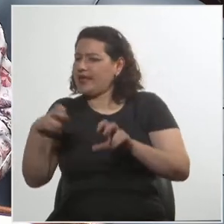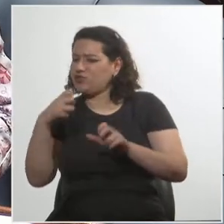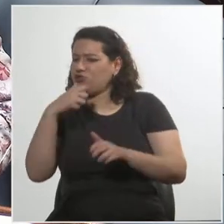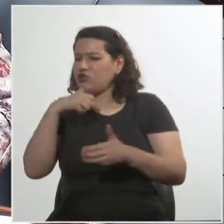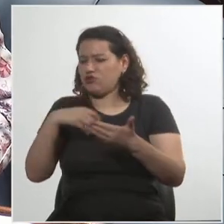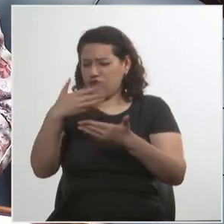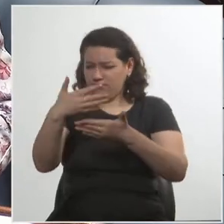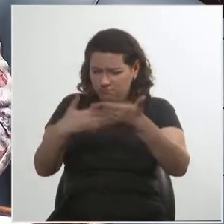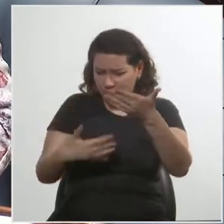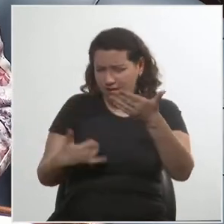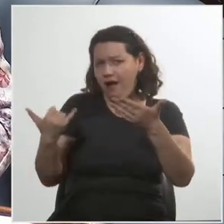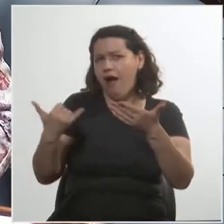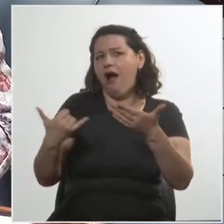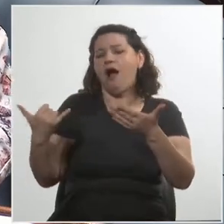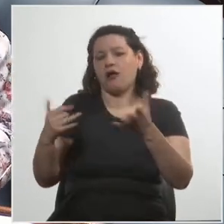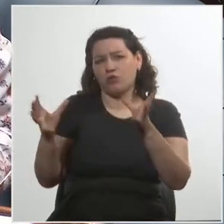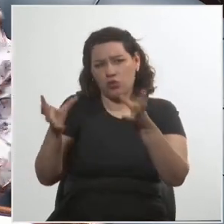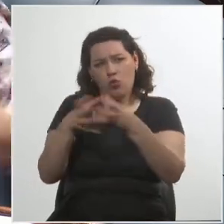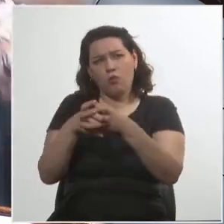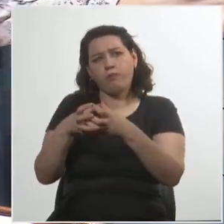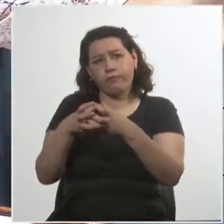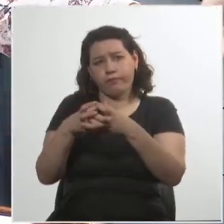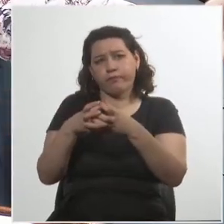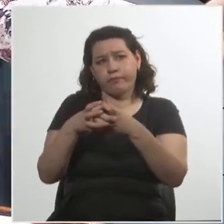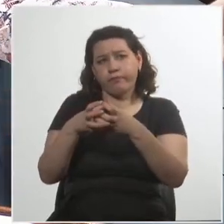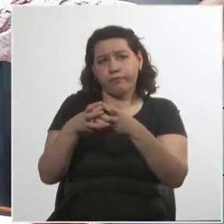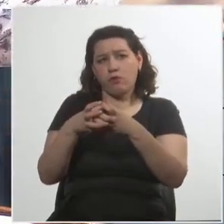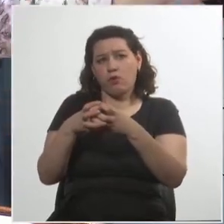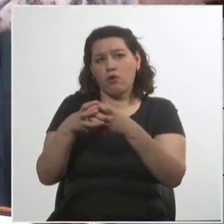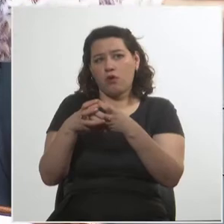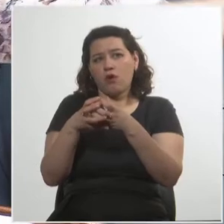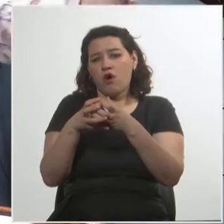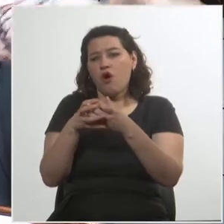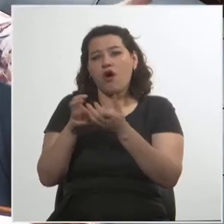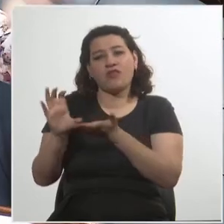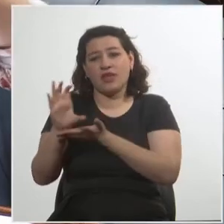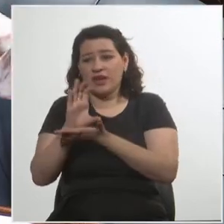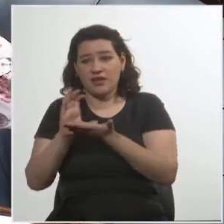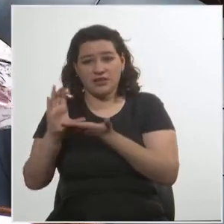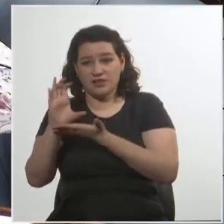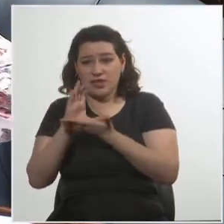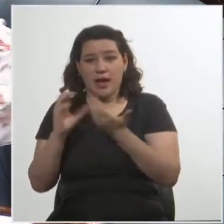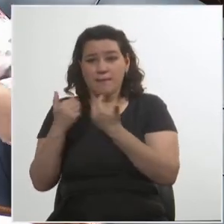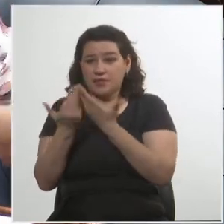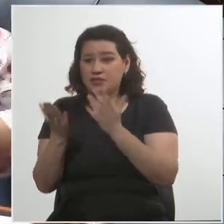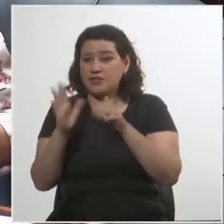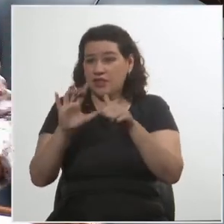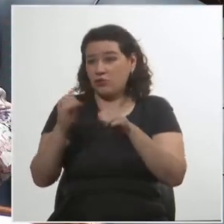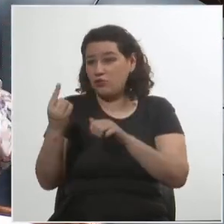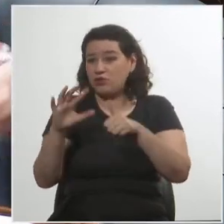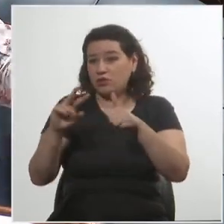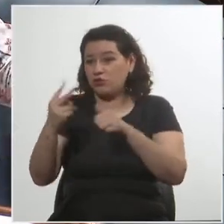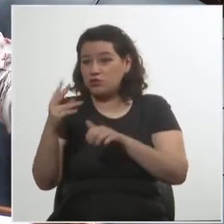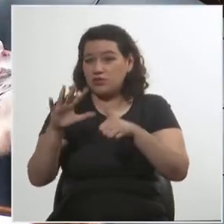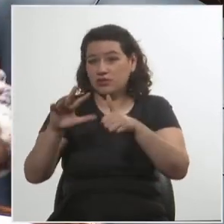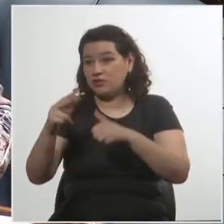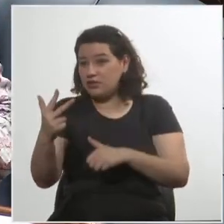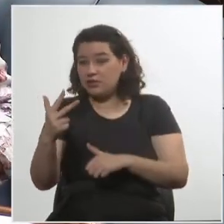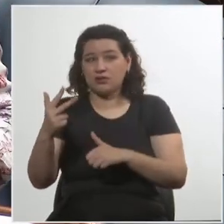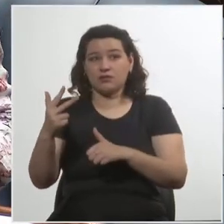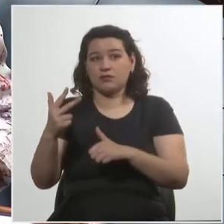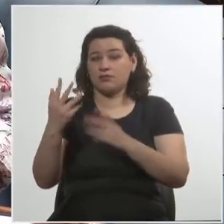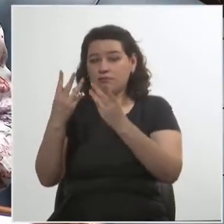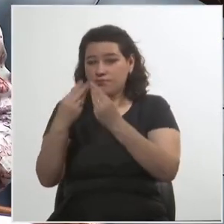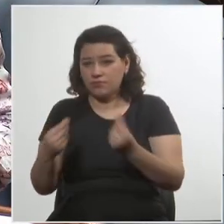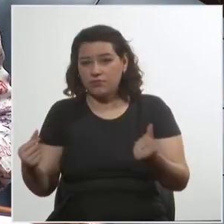hubo grupos de ultraderecha que empezaron a actuar también 71 72 73 74 la jupe